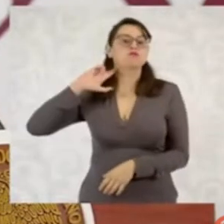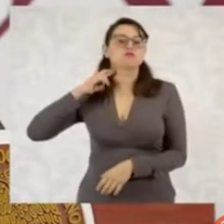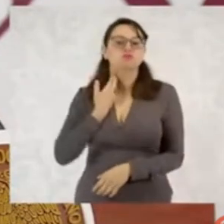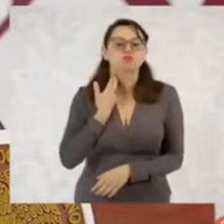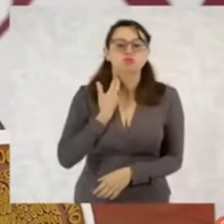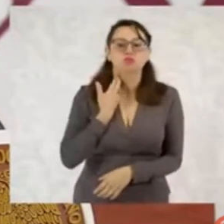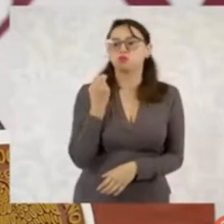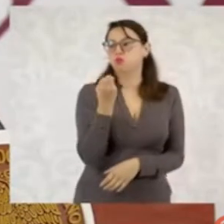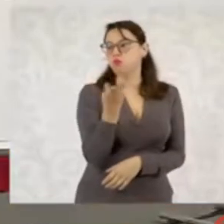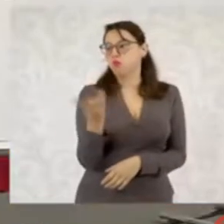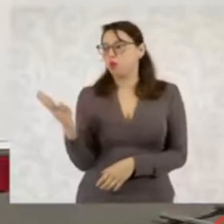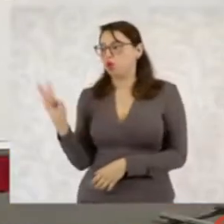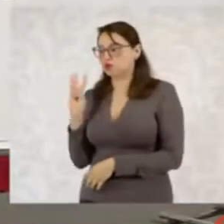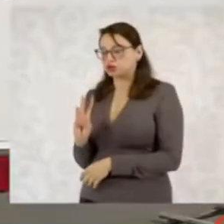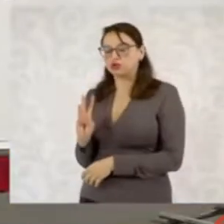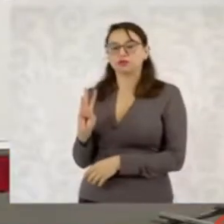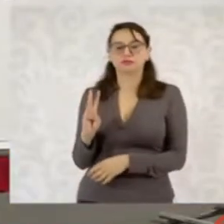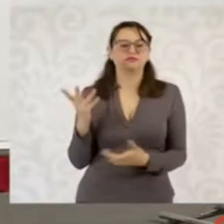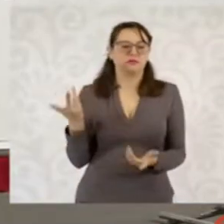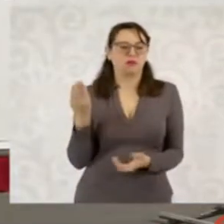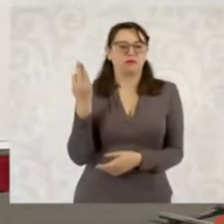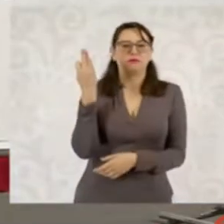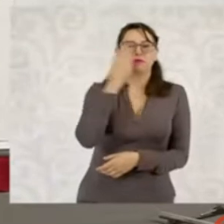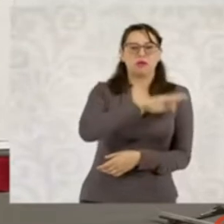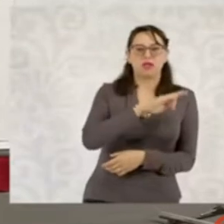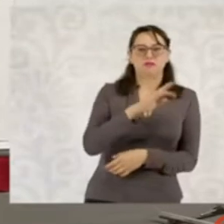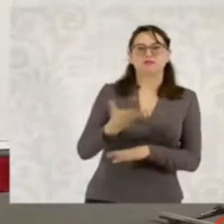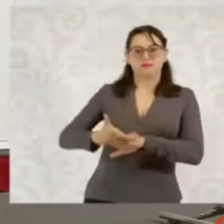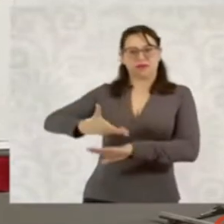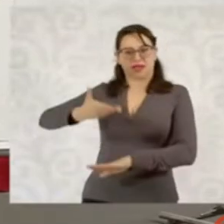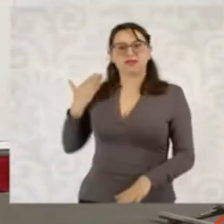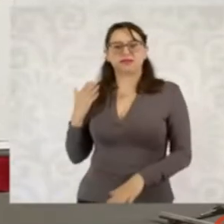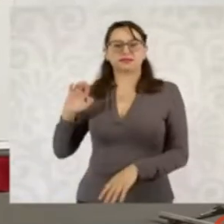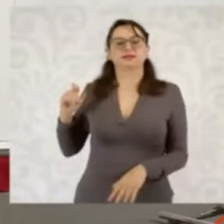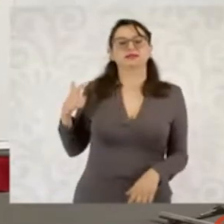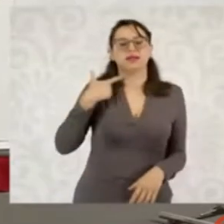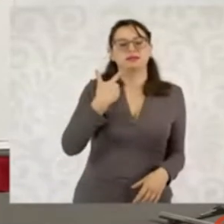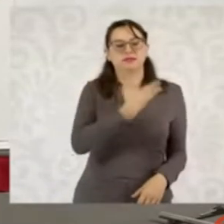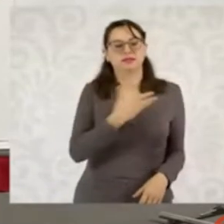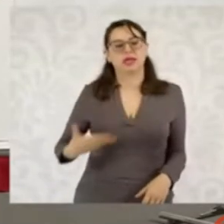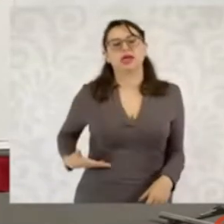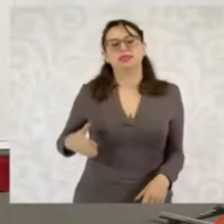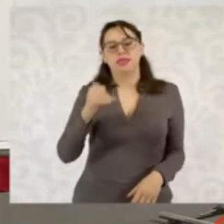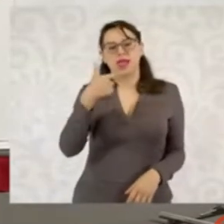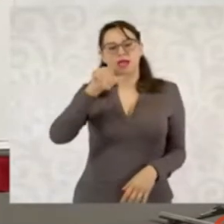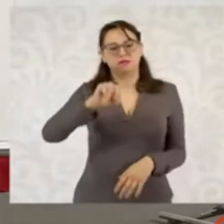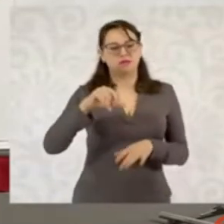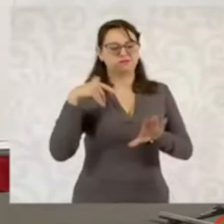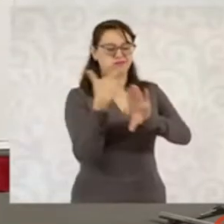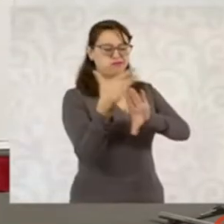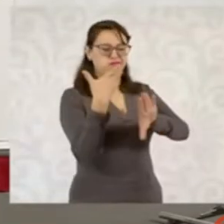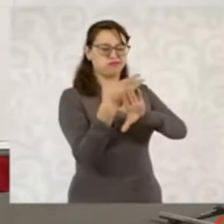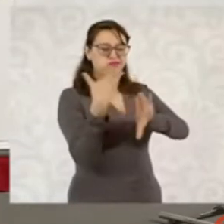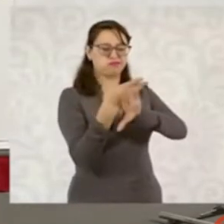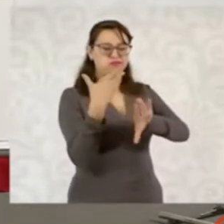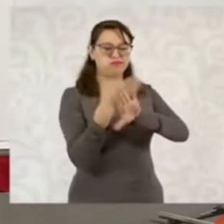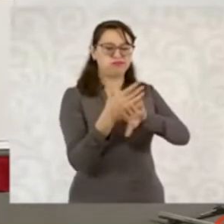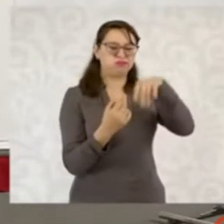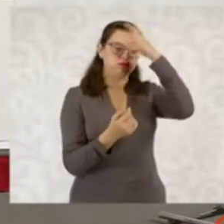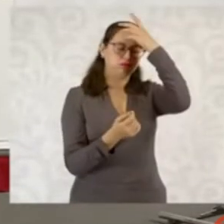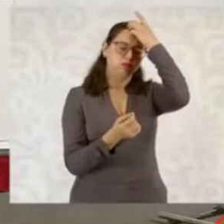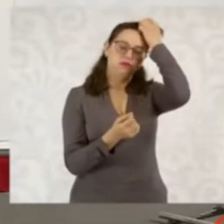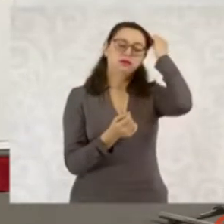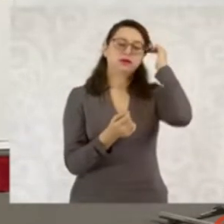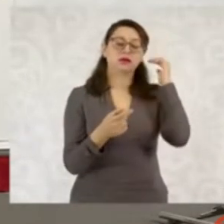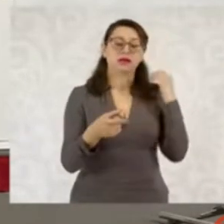durante la campaña y durante el gobierno del expresidente López Obrador. En ese entonces, la oposición gastó millones